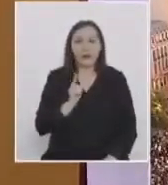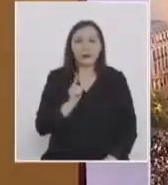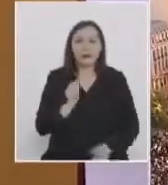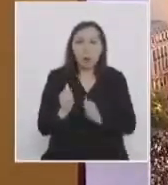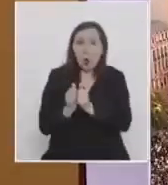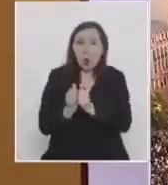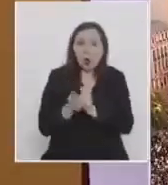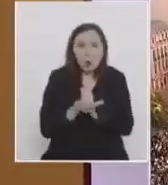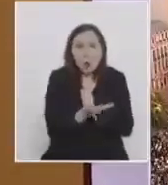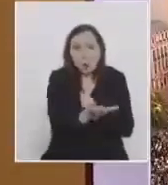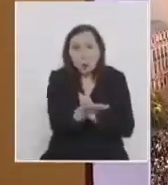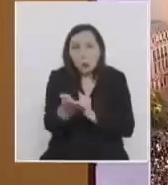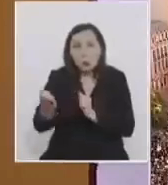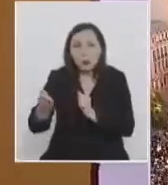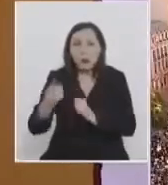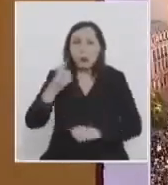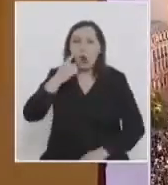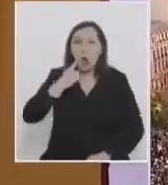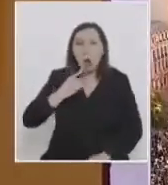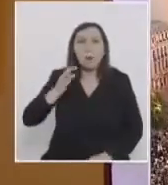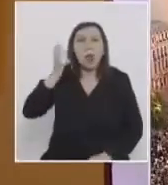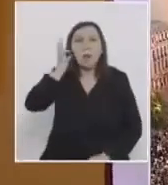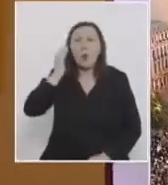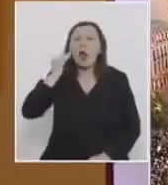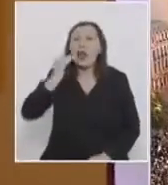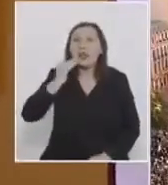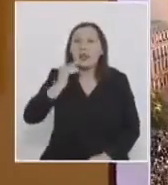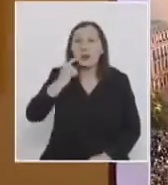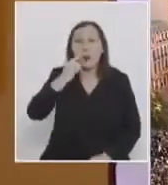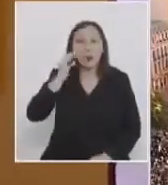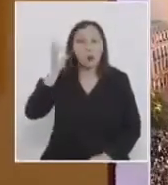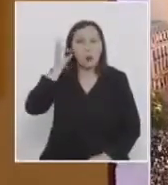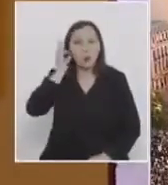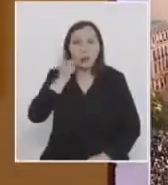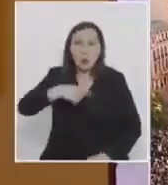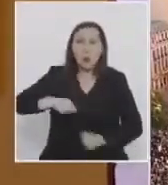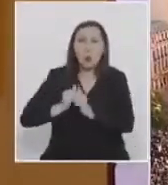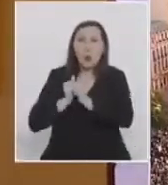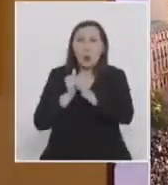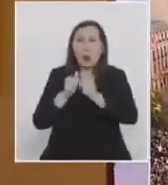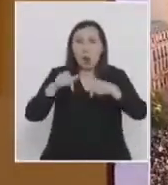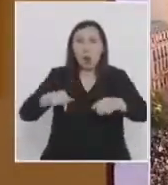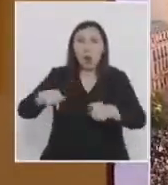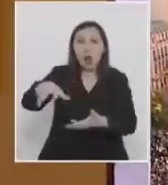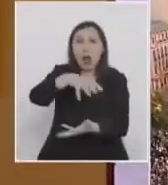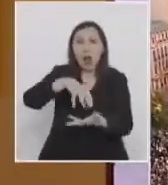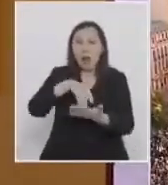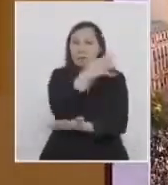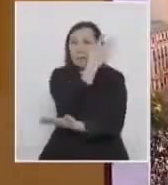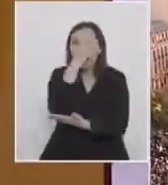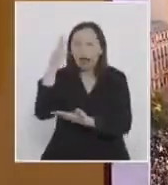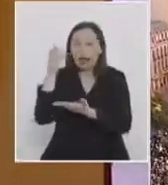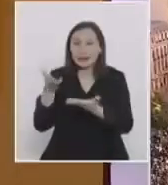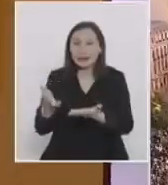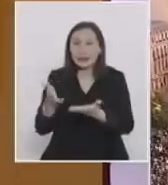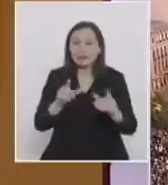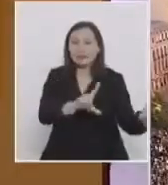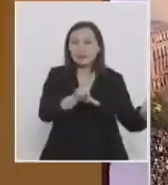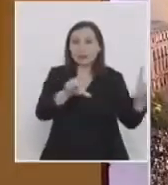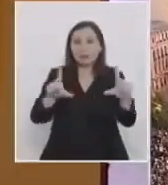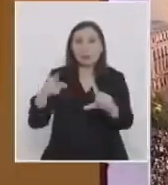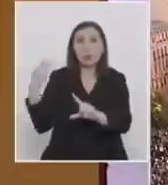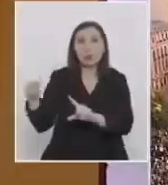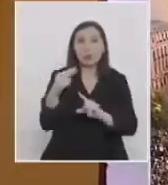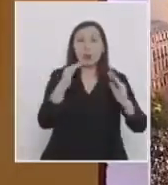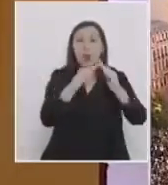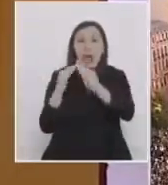con todos ustedes, hombres, mujeres, niños y niñas, que nos acompañan hoy en esta plaza, a través de sus pantallas, en sus